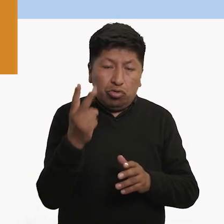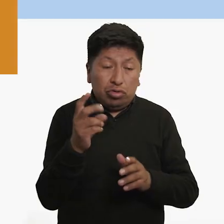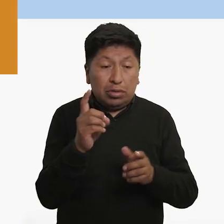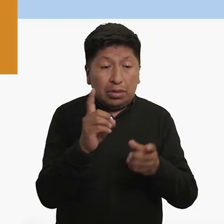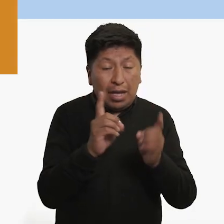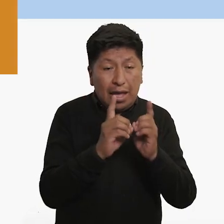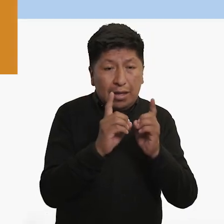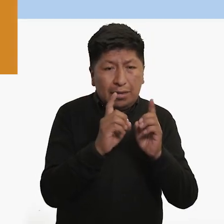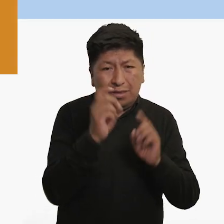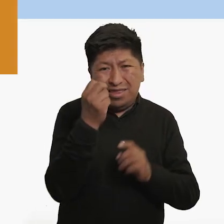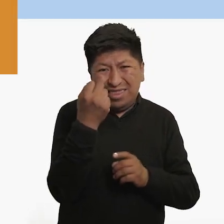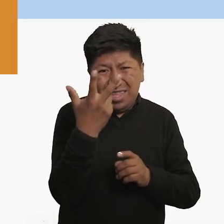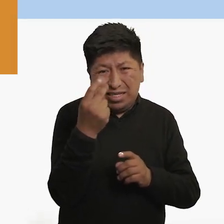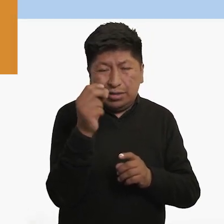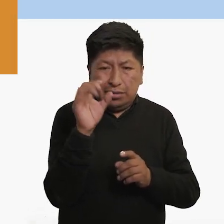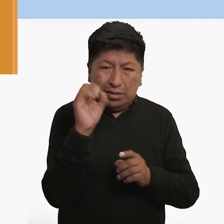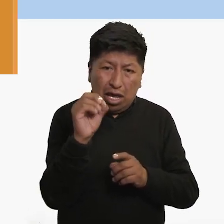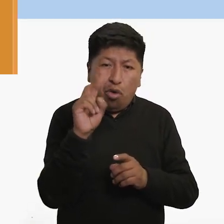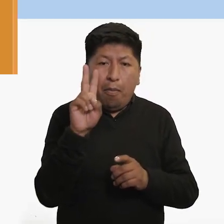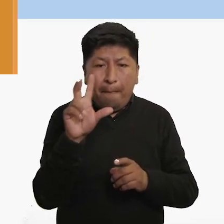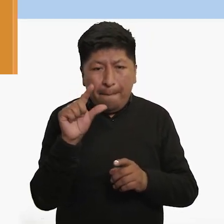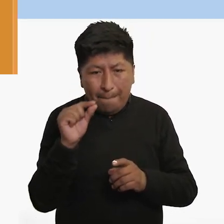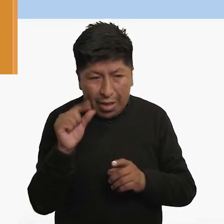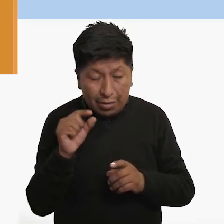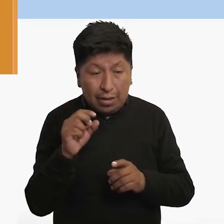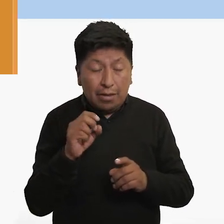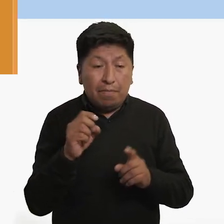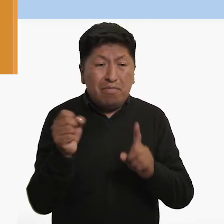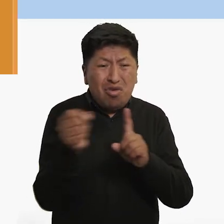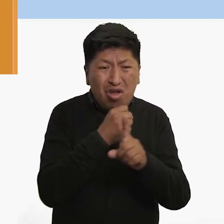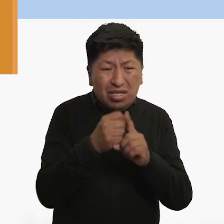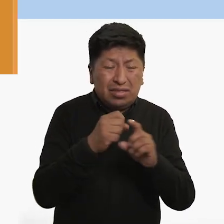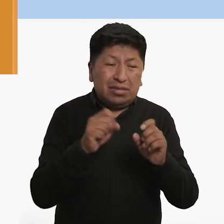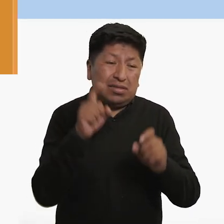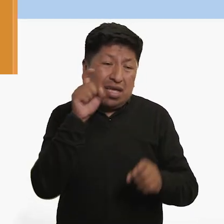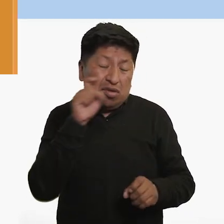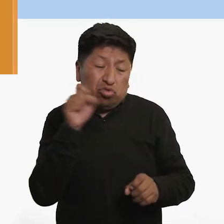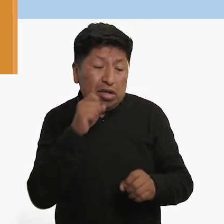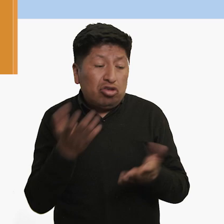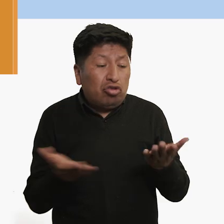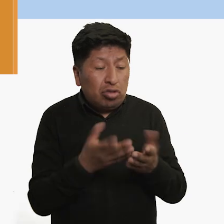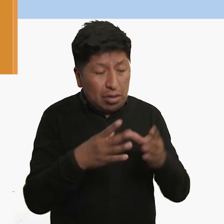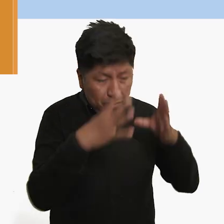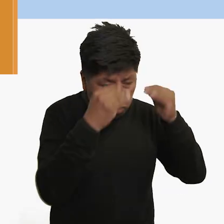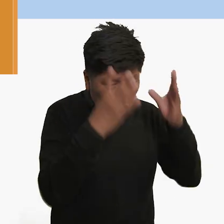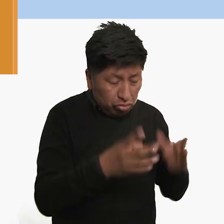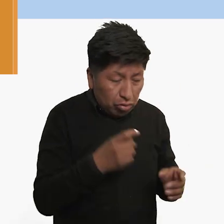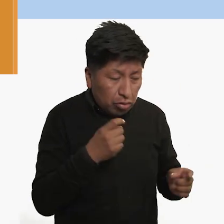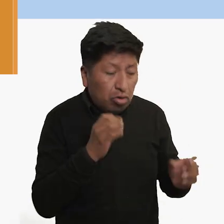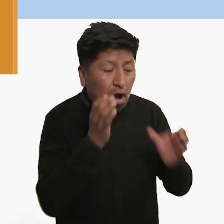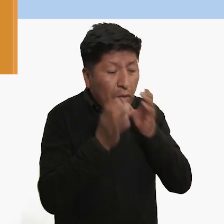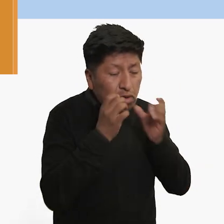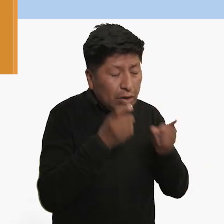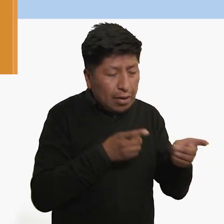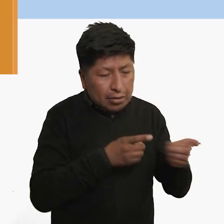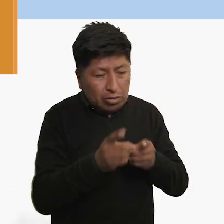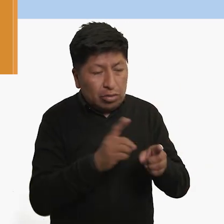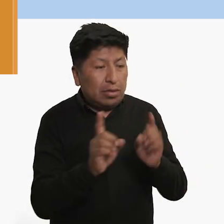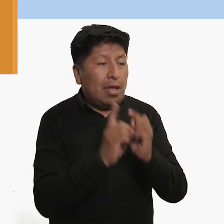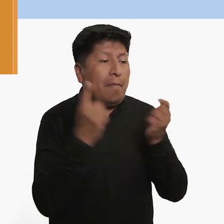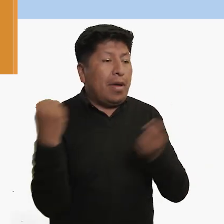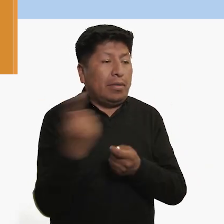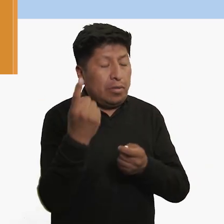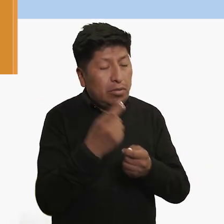la Dirección Distrital Educativa que recibe la información de un hecho de violencia sexual donde se acusa al plantel docente o administrativo, comunica a la